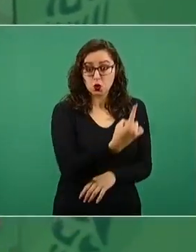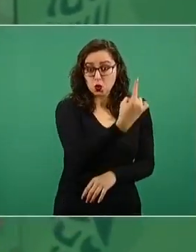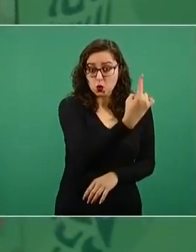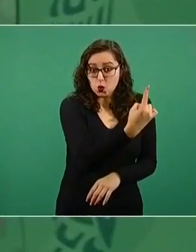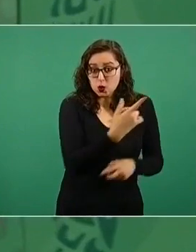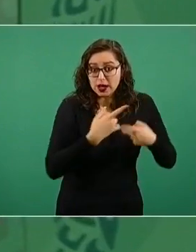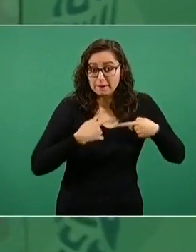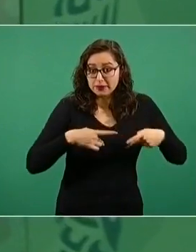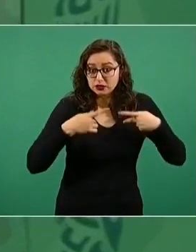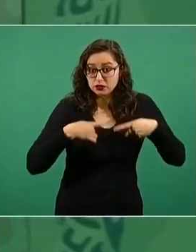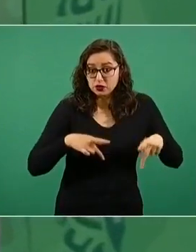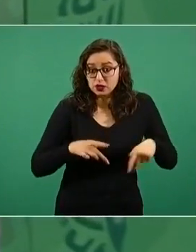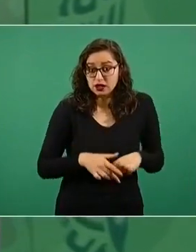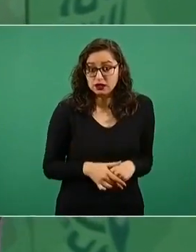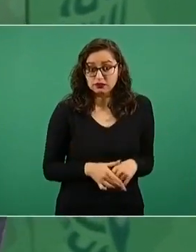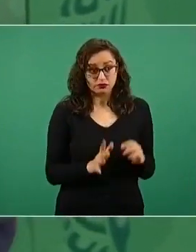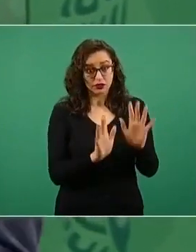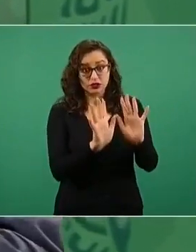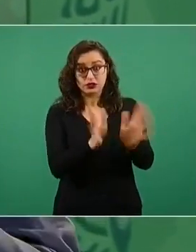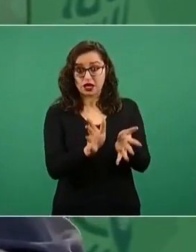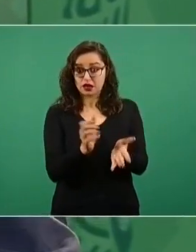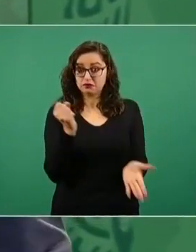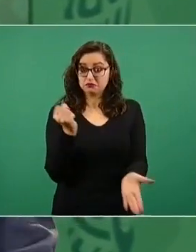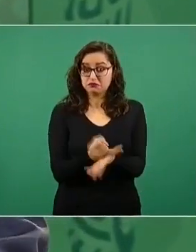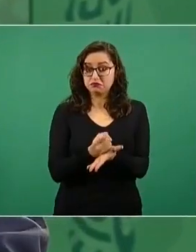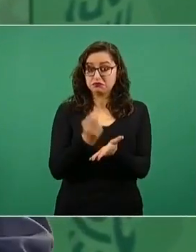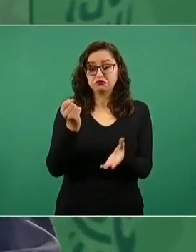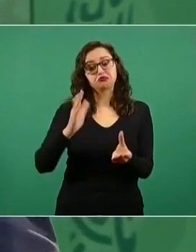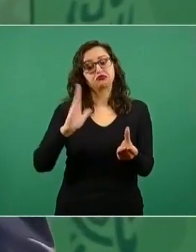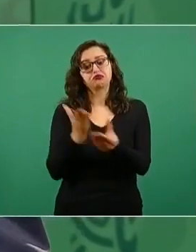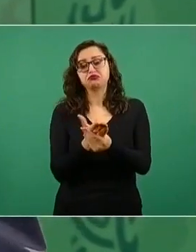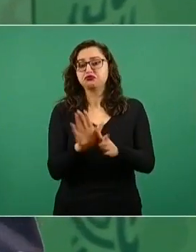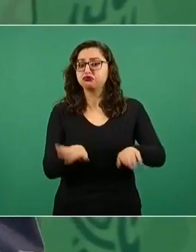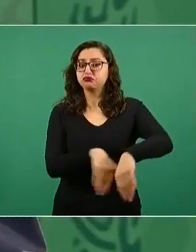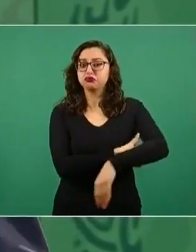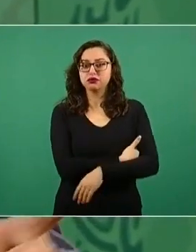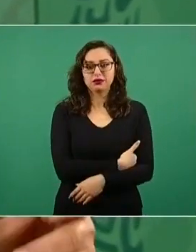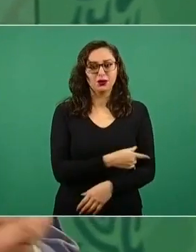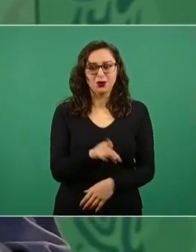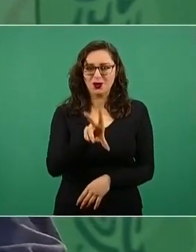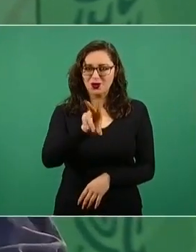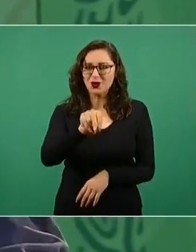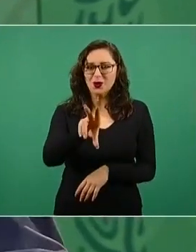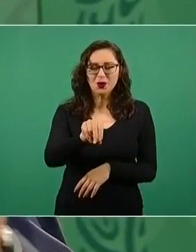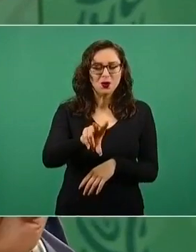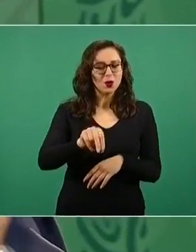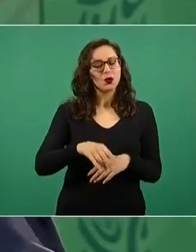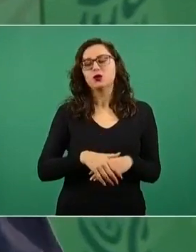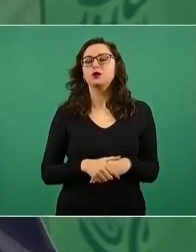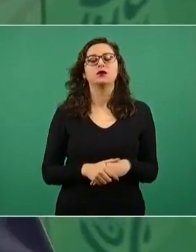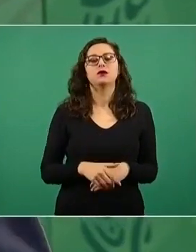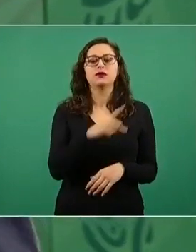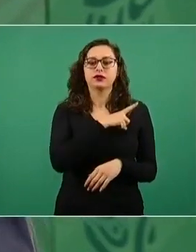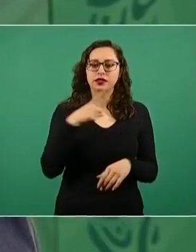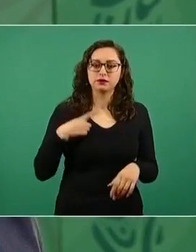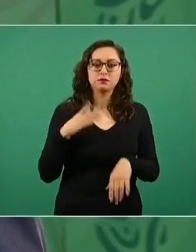pasó, hasta no probar todo y investigar